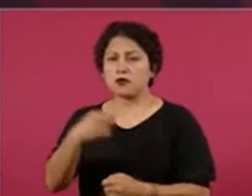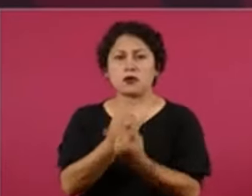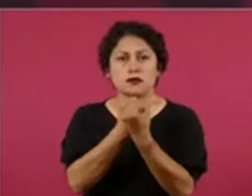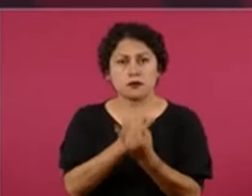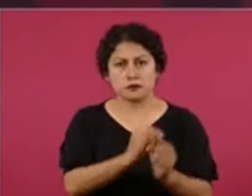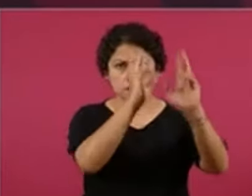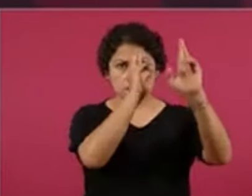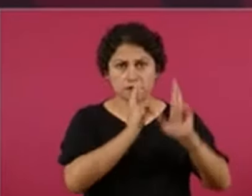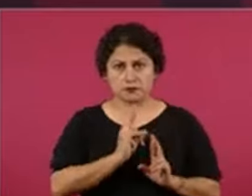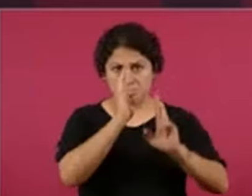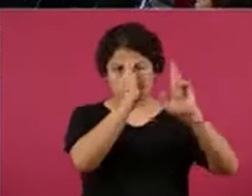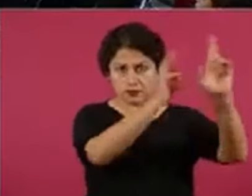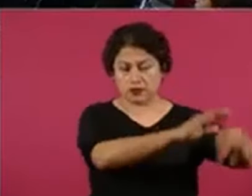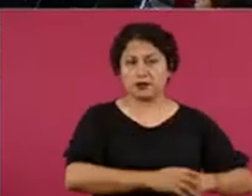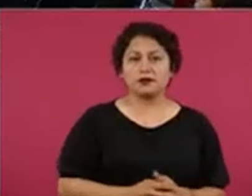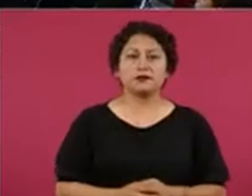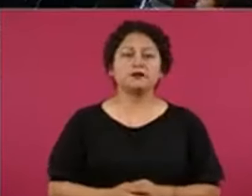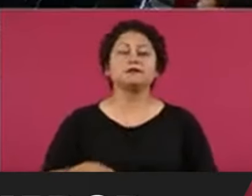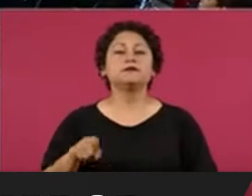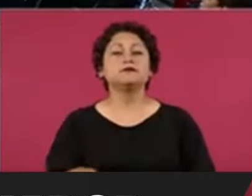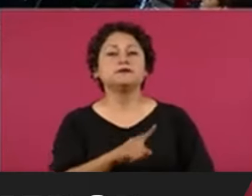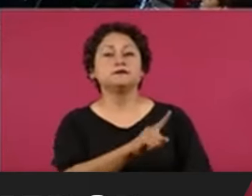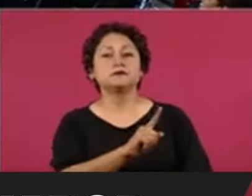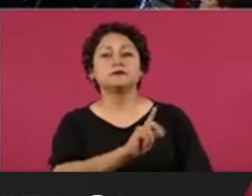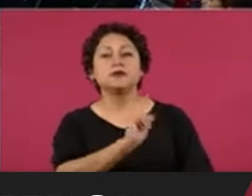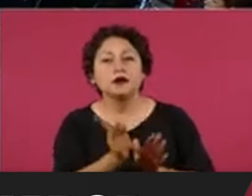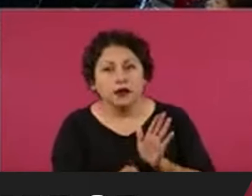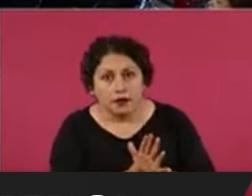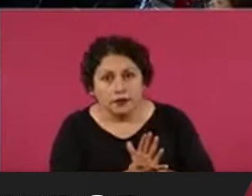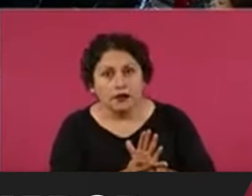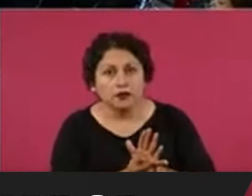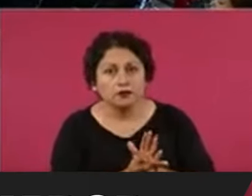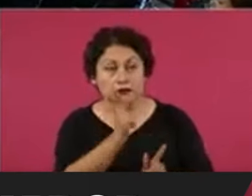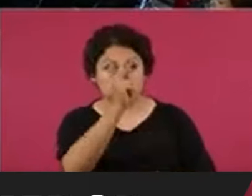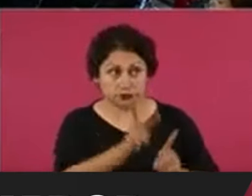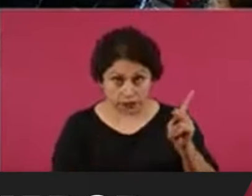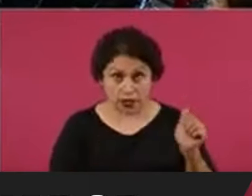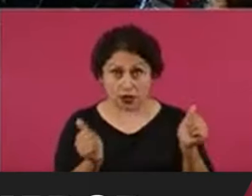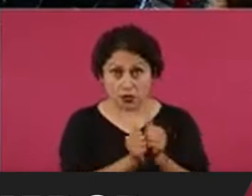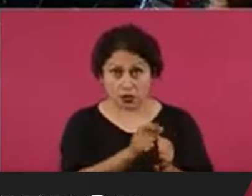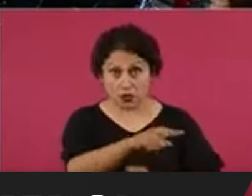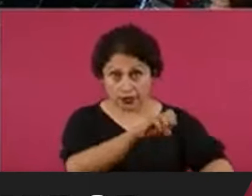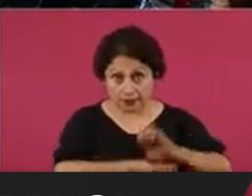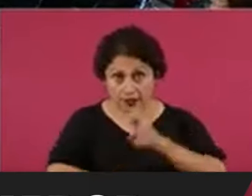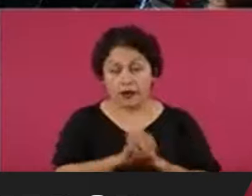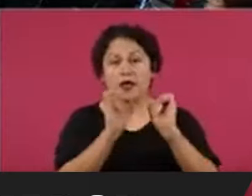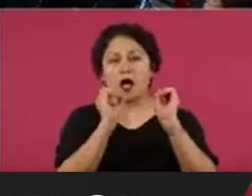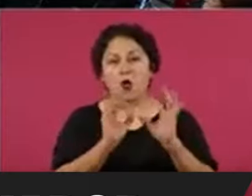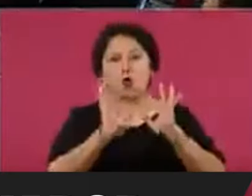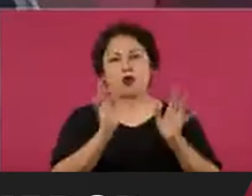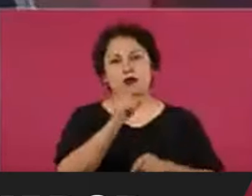¿La pausa es con las embajadas, presidente, o con los gobiernos? ¿Mande? ¿La pausa es con las embajadas o directamente ya con los gobiernos